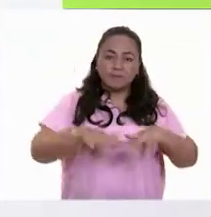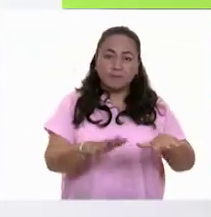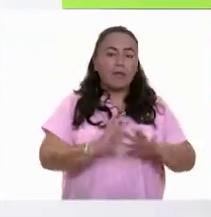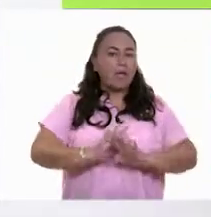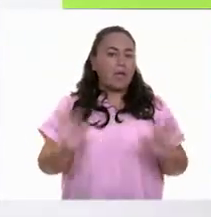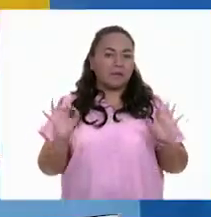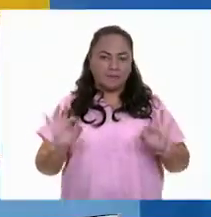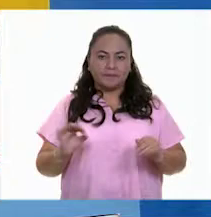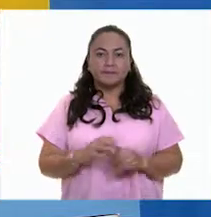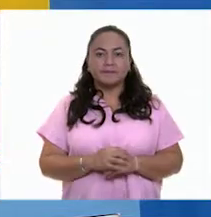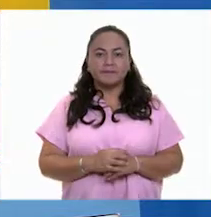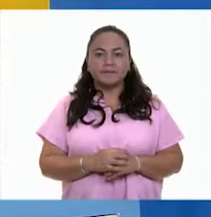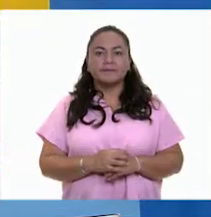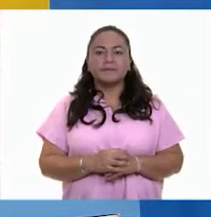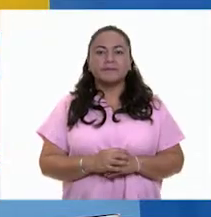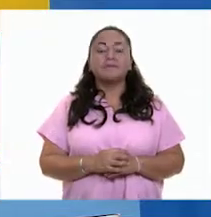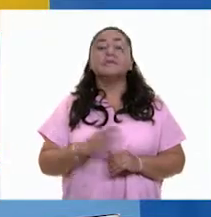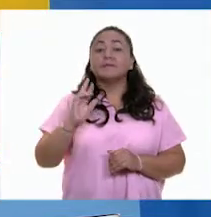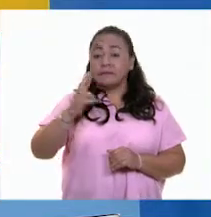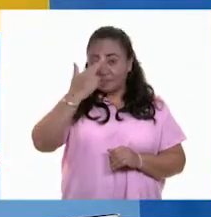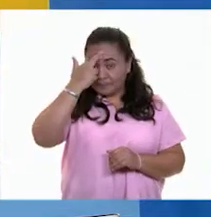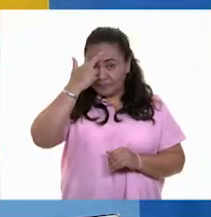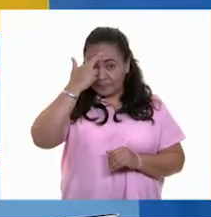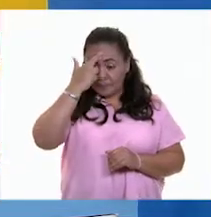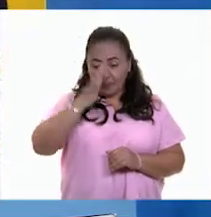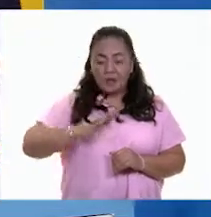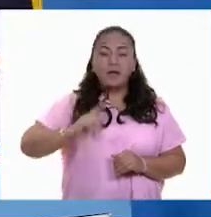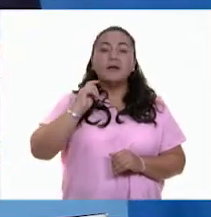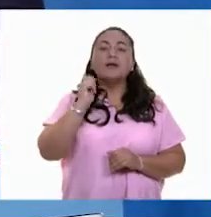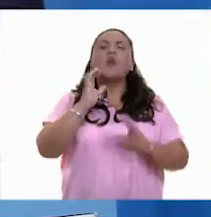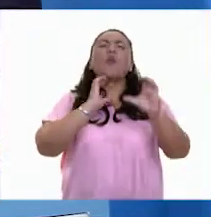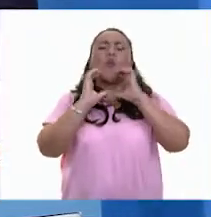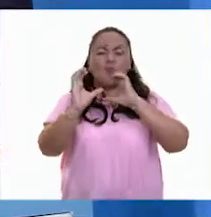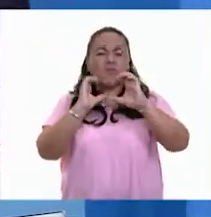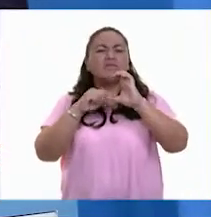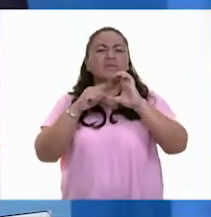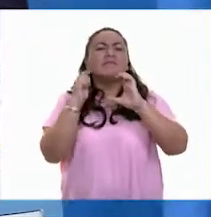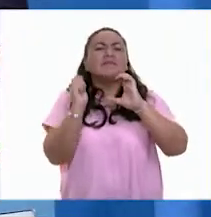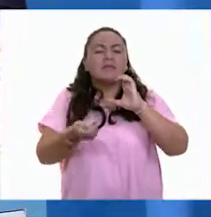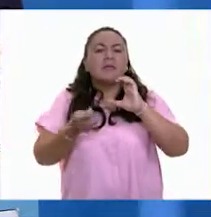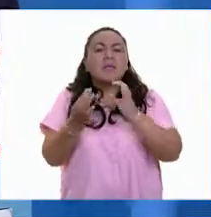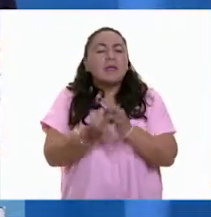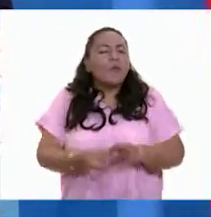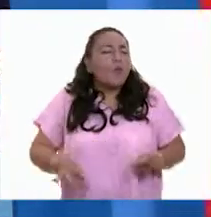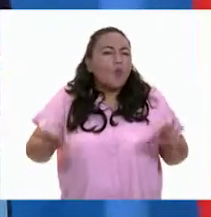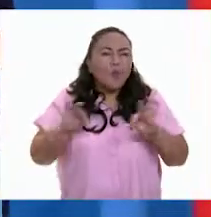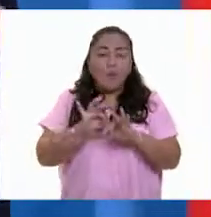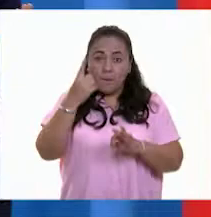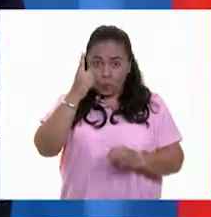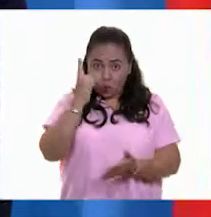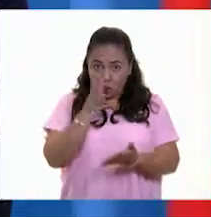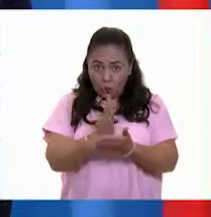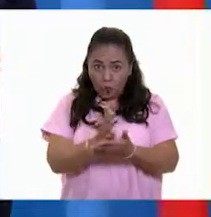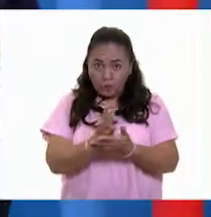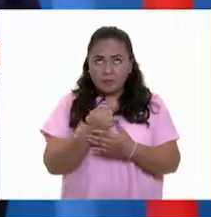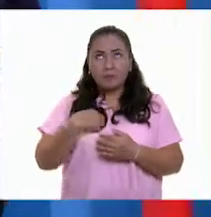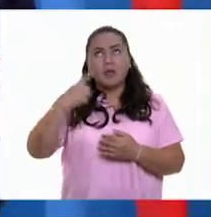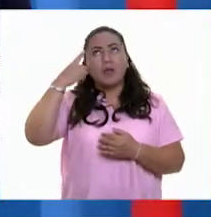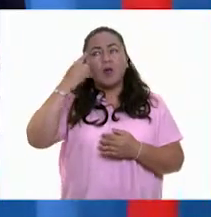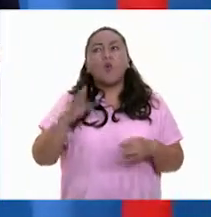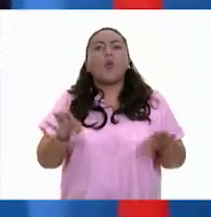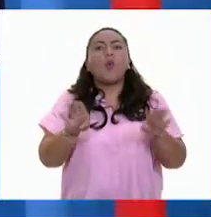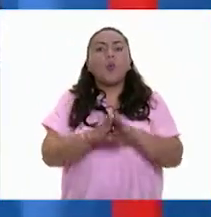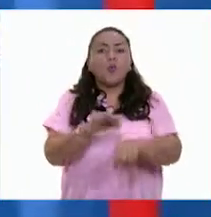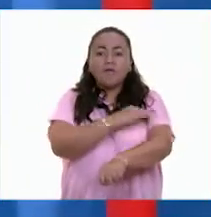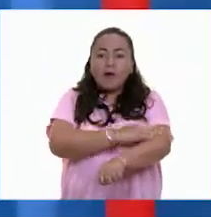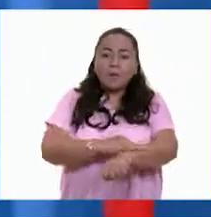ahí. Correcto. Así es. Recordemos que la comunicación es un medio importante, no solo para saber cómo se encuentran nuestros